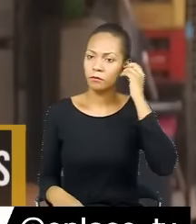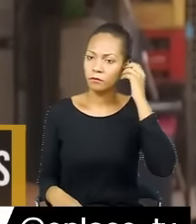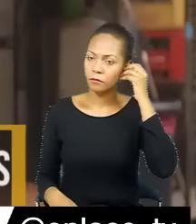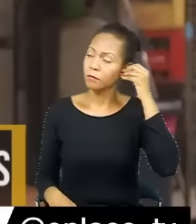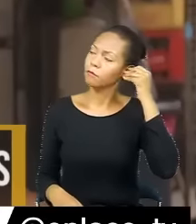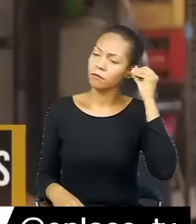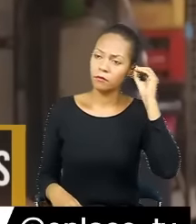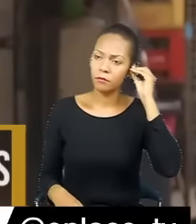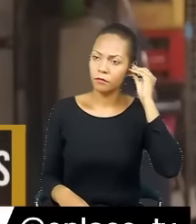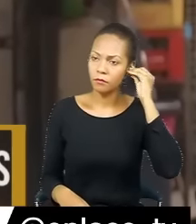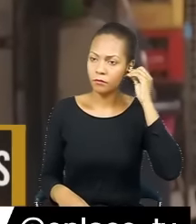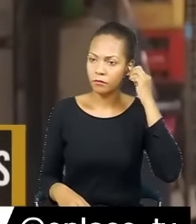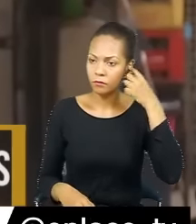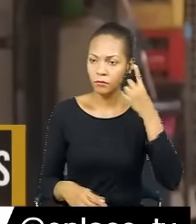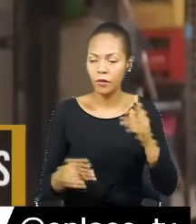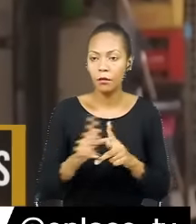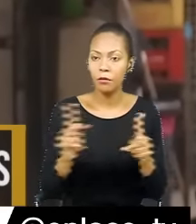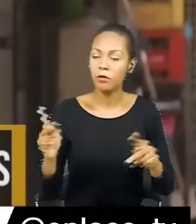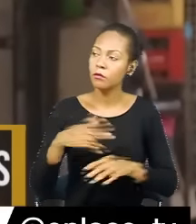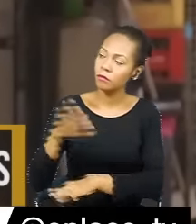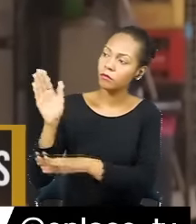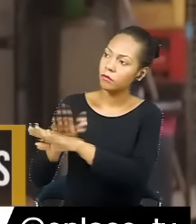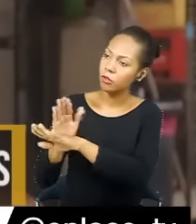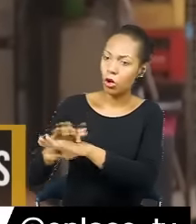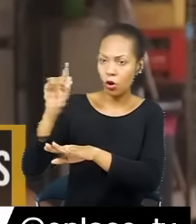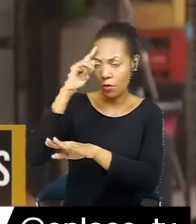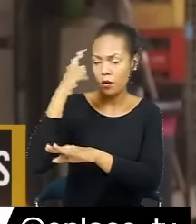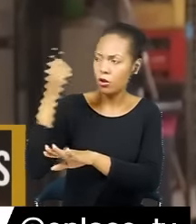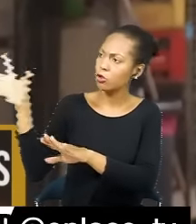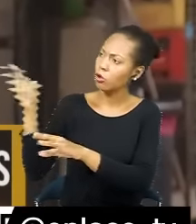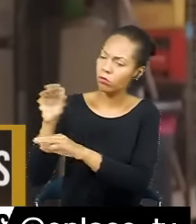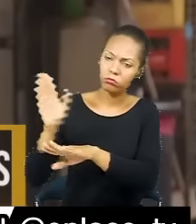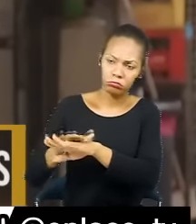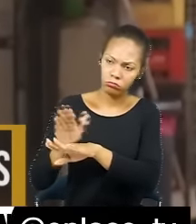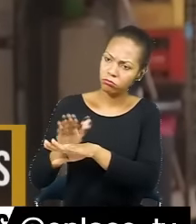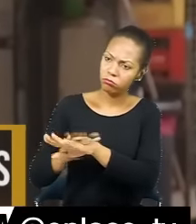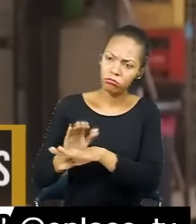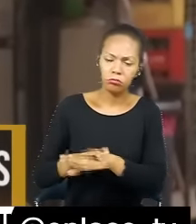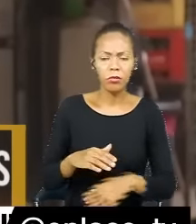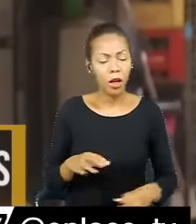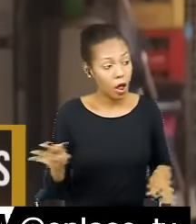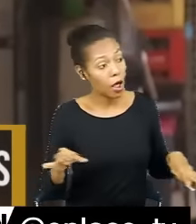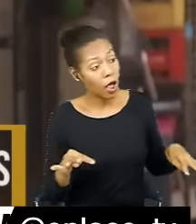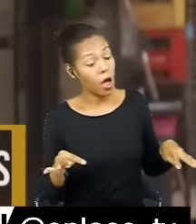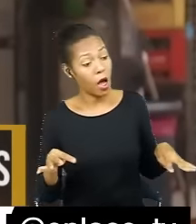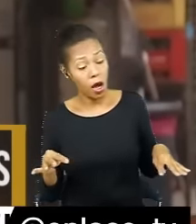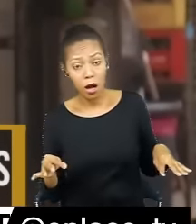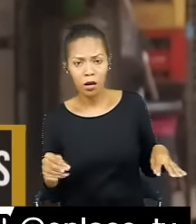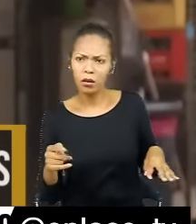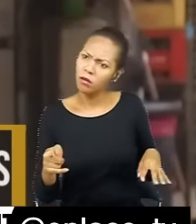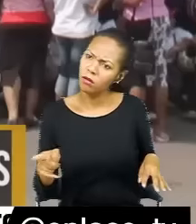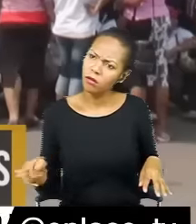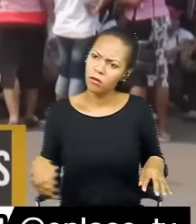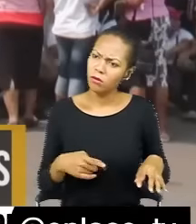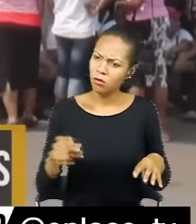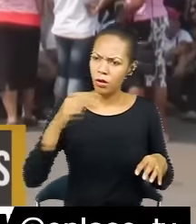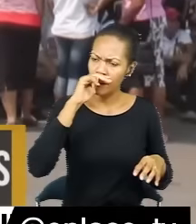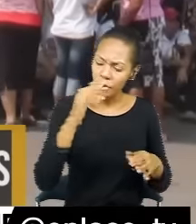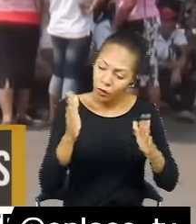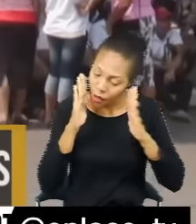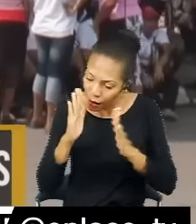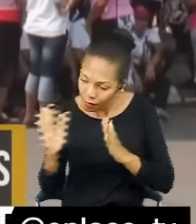gobiernos, y ahí incluimos al gobierno municipal, ¿sí? Que nos apoyen, que miren, que los niños que atendemos son de nuestro municipio. Asegura